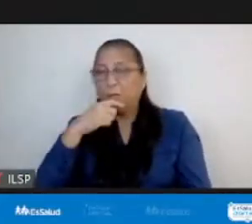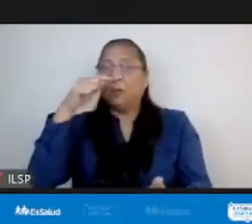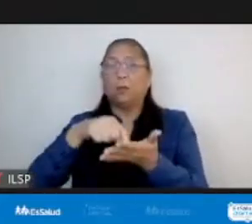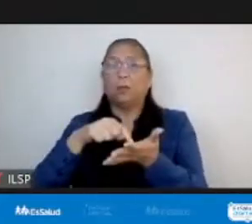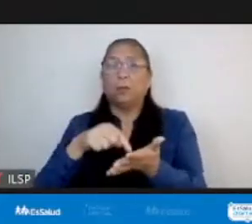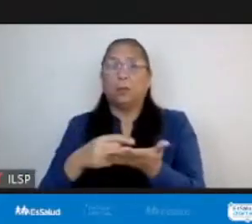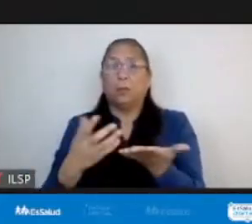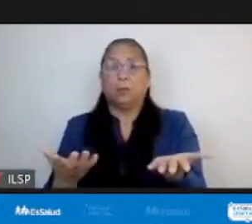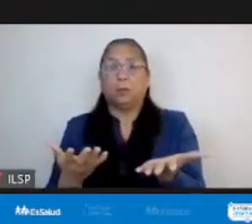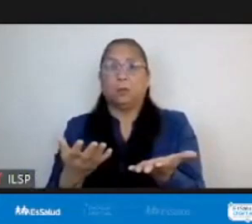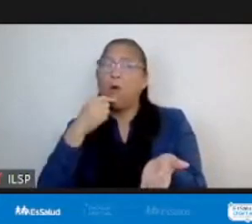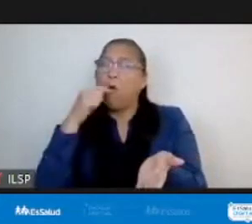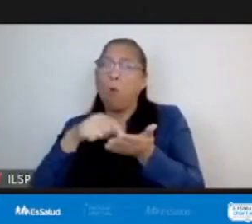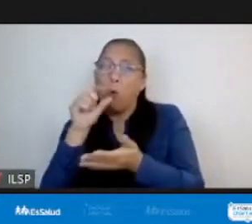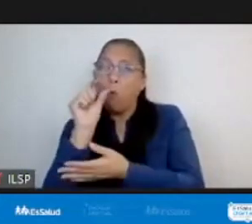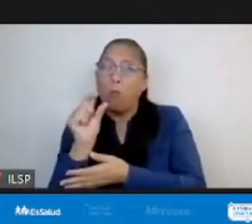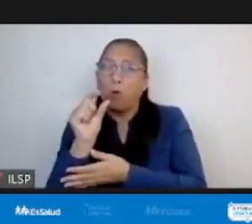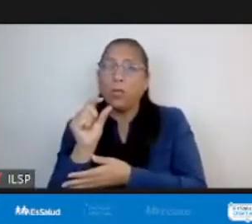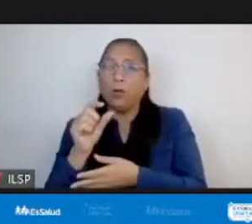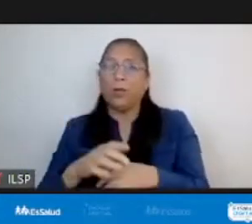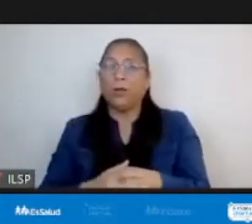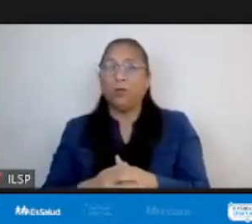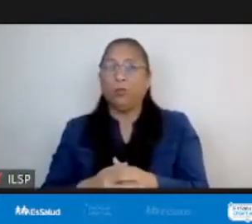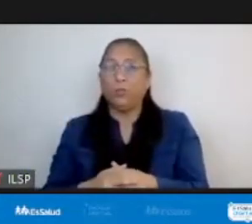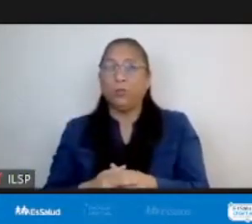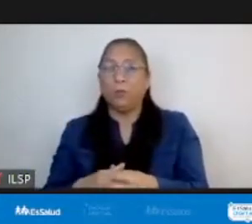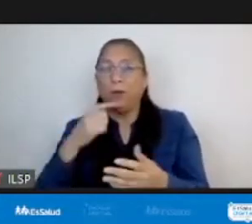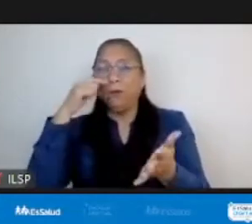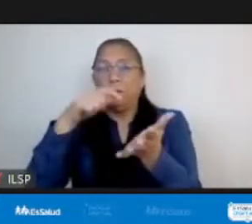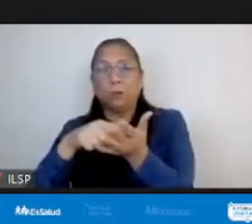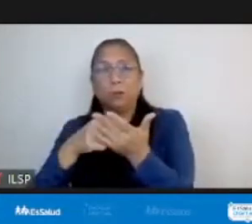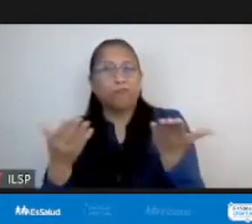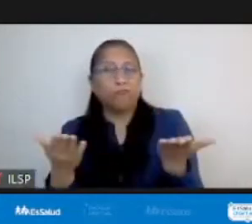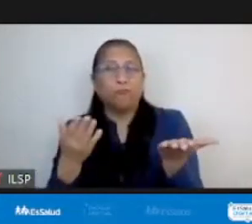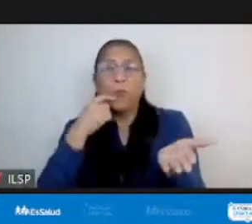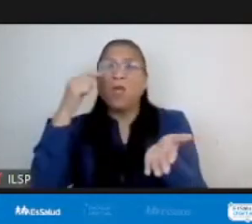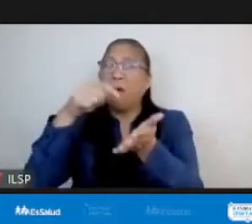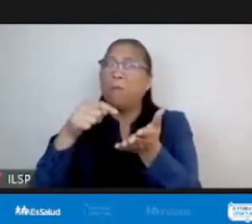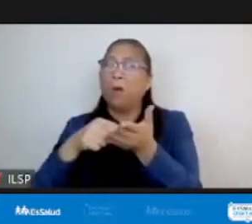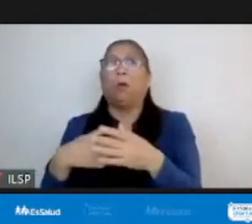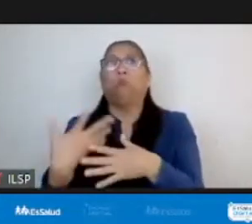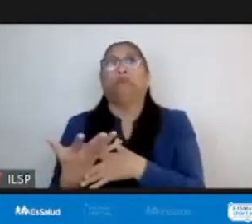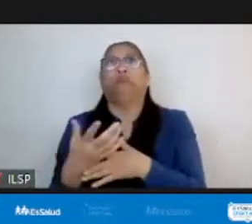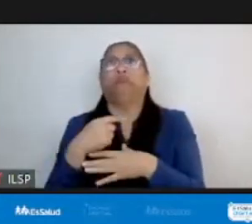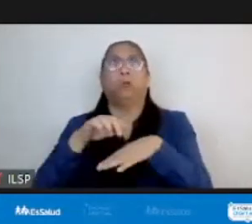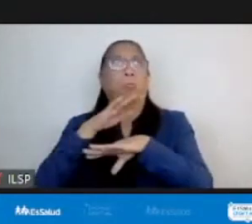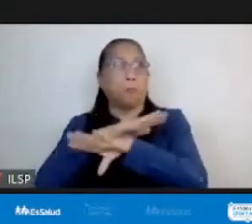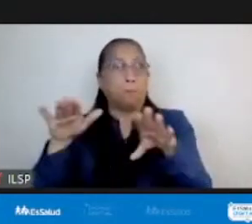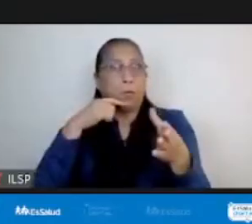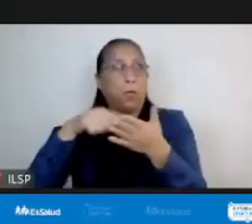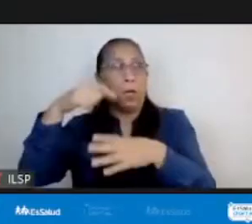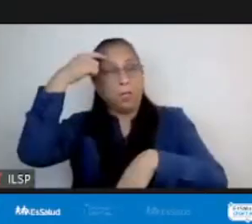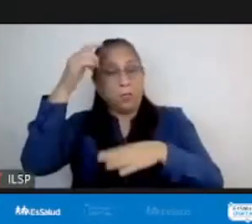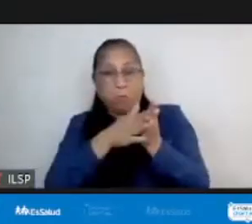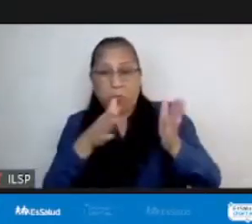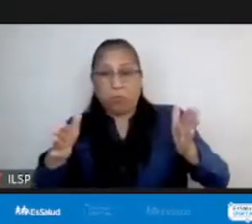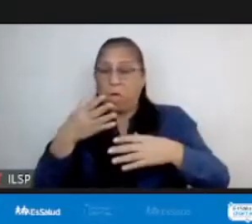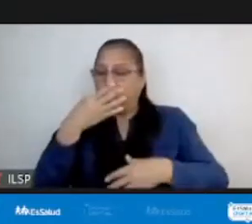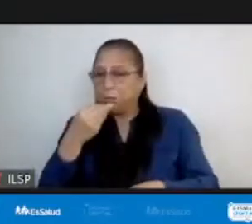poco de congestión, puedes utilizar esos tipos de antihistamínicos para cortarlo hasta que te dure tu resfriado y después ya lo dejas de utilizar, ¿no?